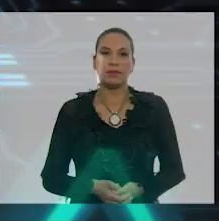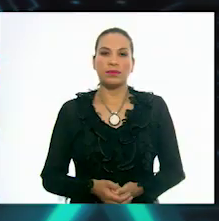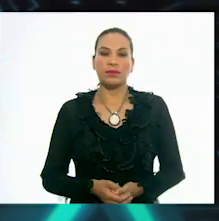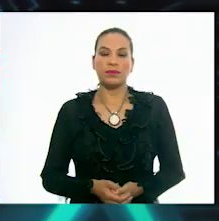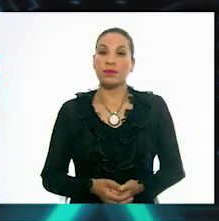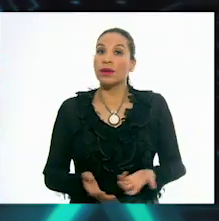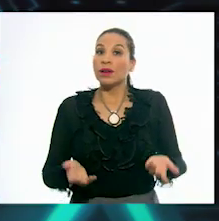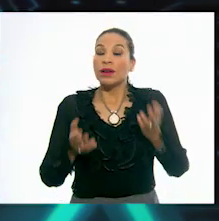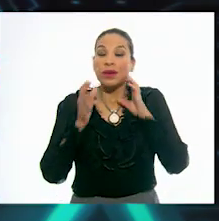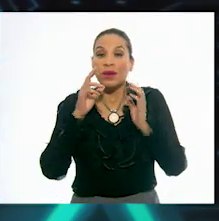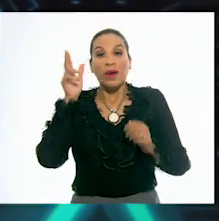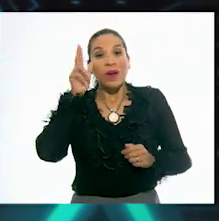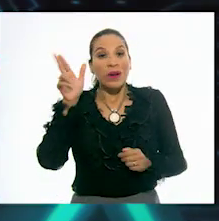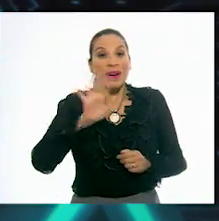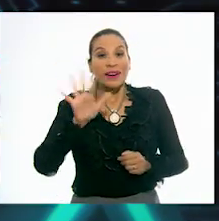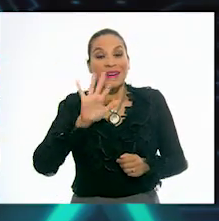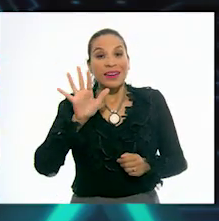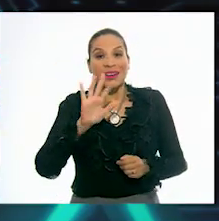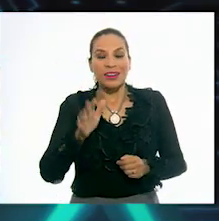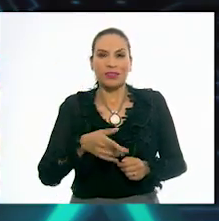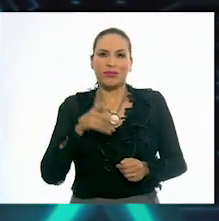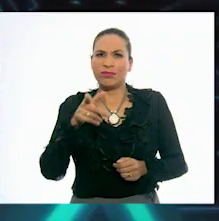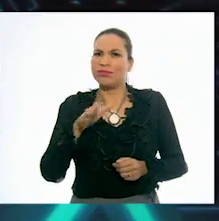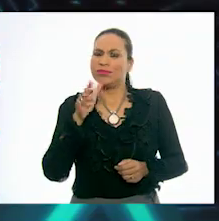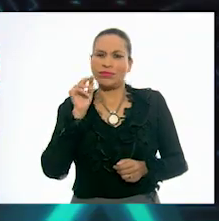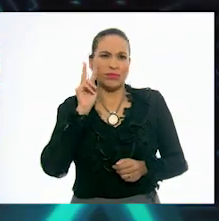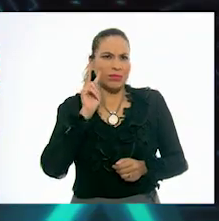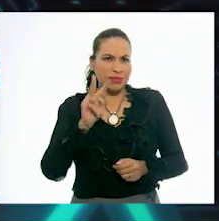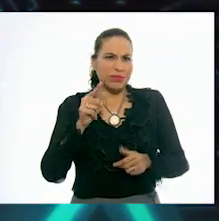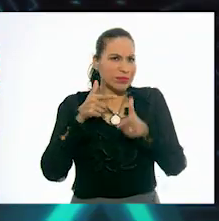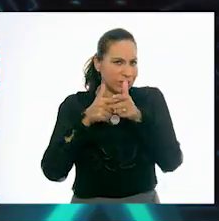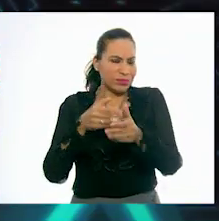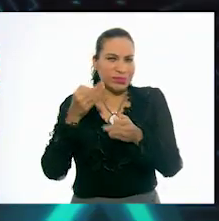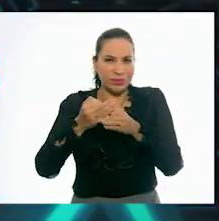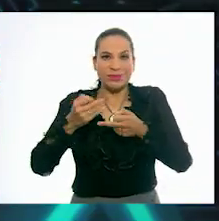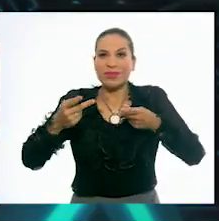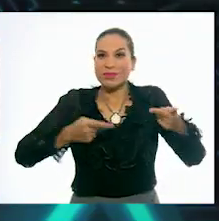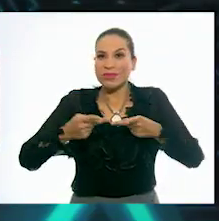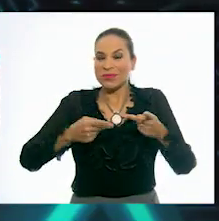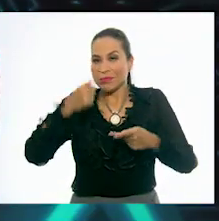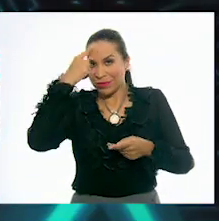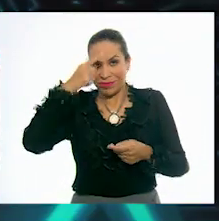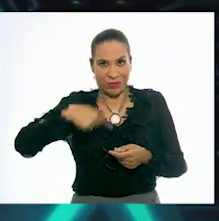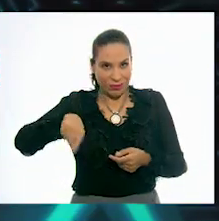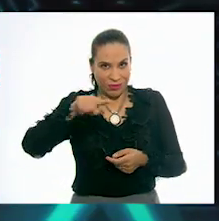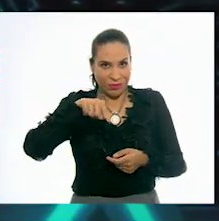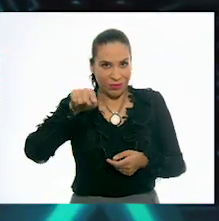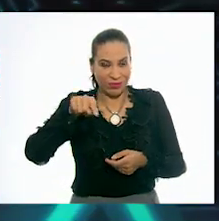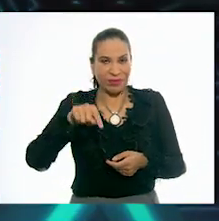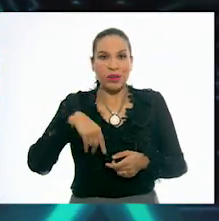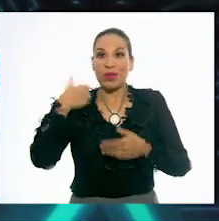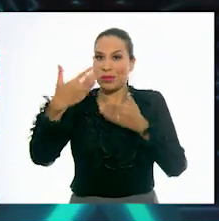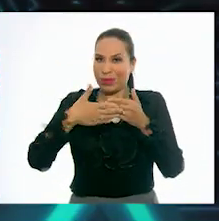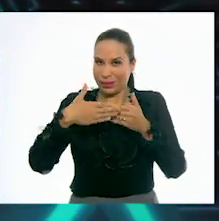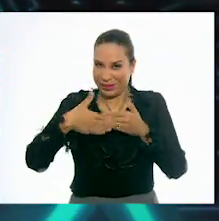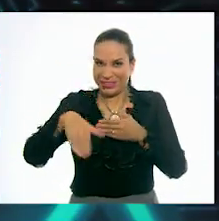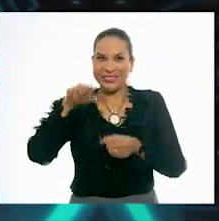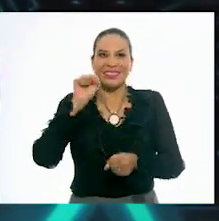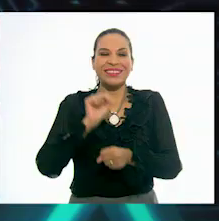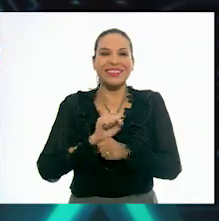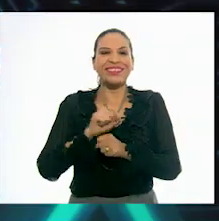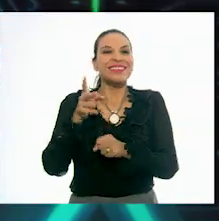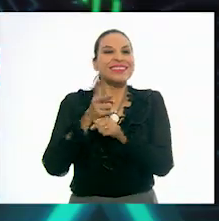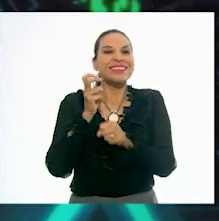¡Oh! ¡Hola! No te puedes perder lo que estamos preparando para ti. En las próximas semanas